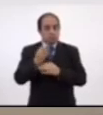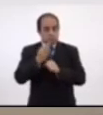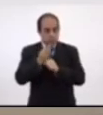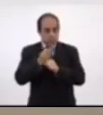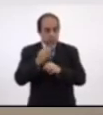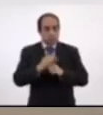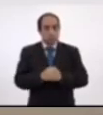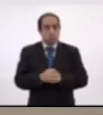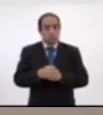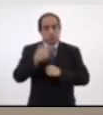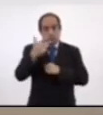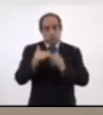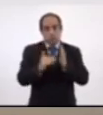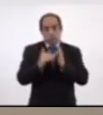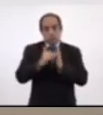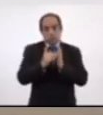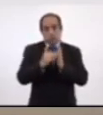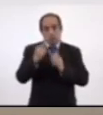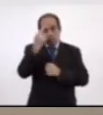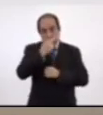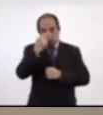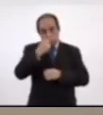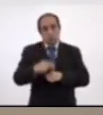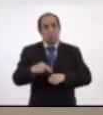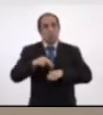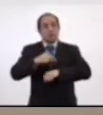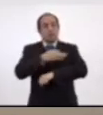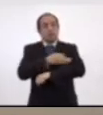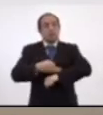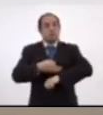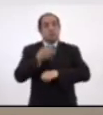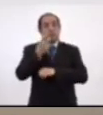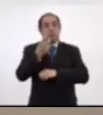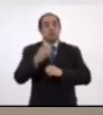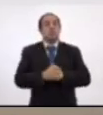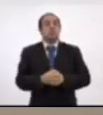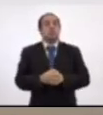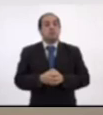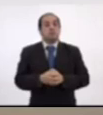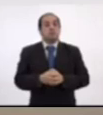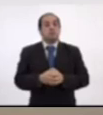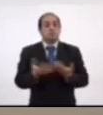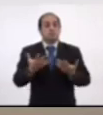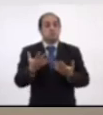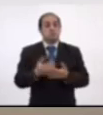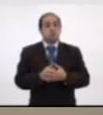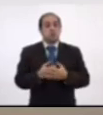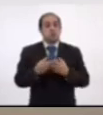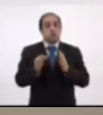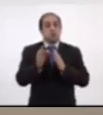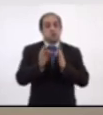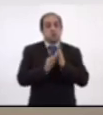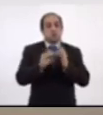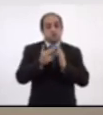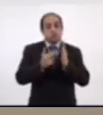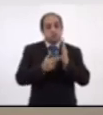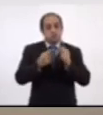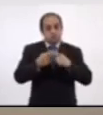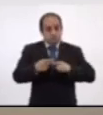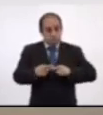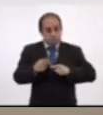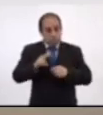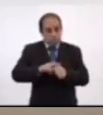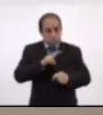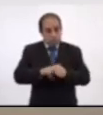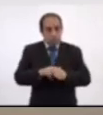rato, de los 8 millones de consultas de medicina familiar. Estas son las que se llevan a cabo en las jornadas en horarios distintos a los regulares, las